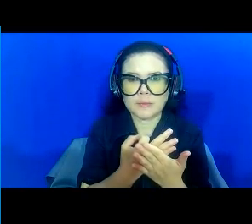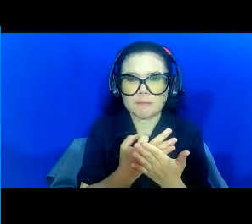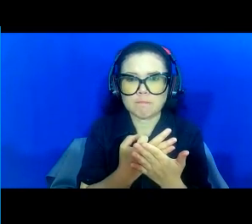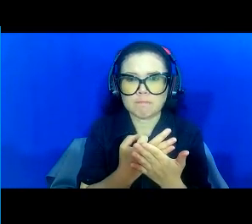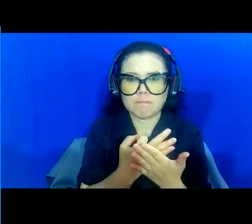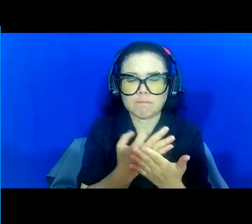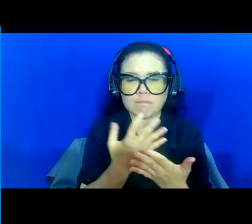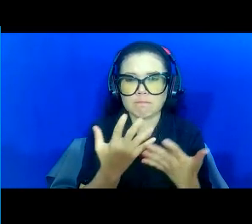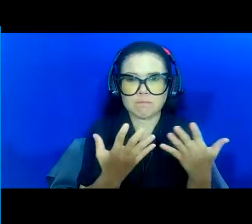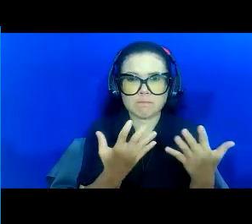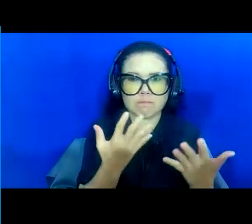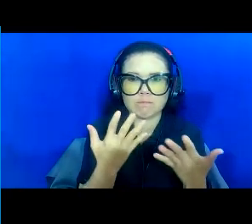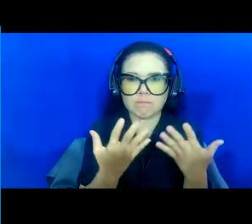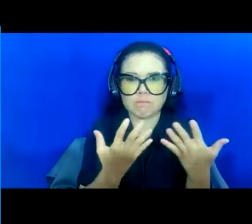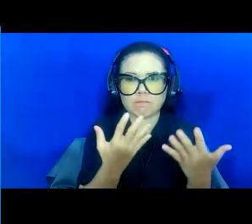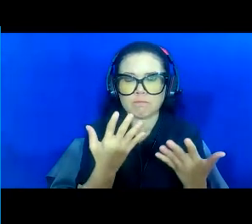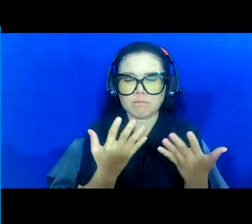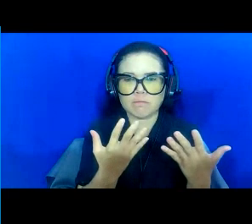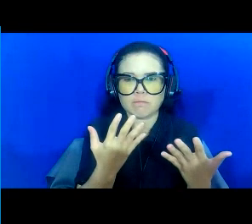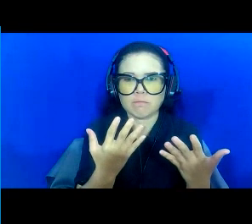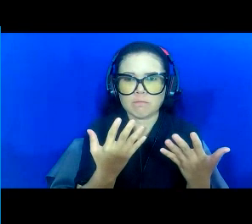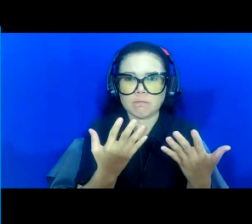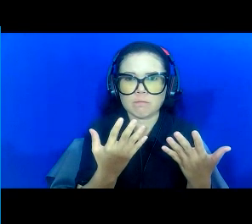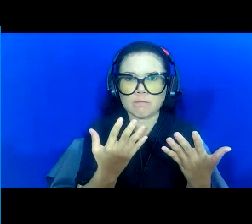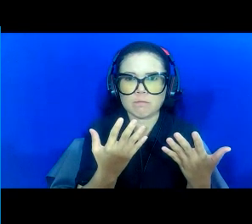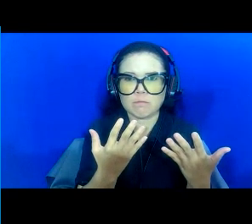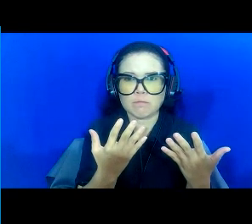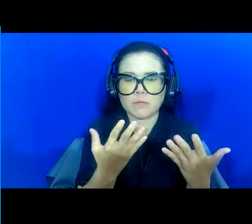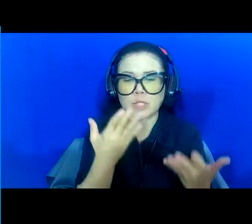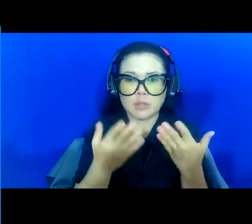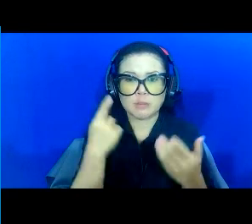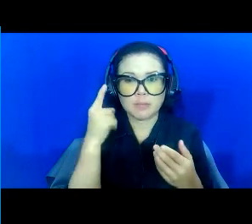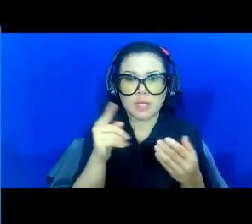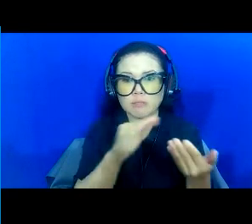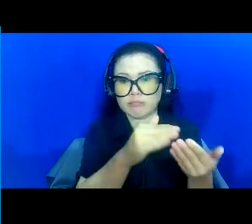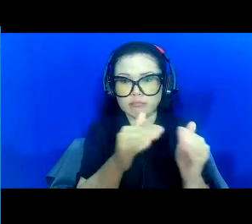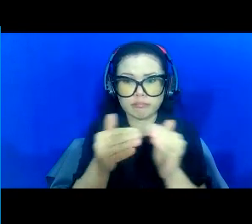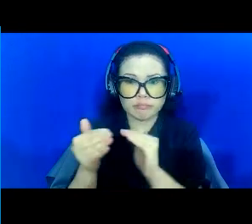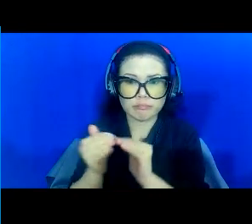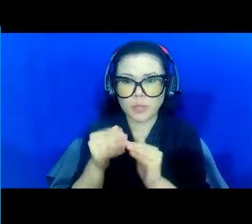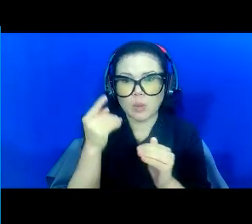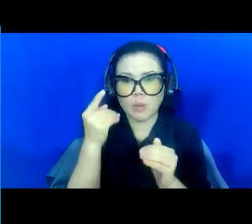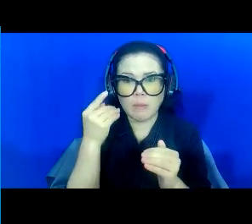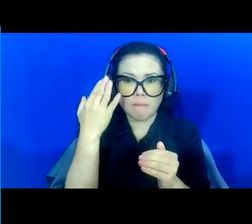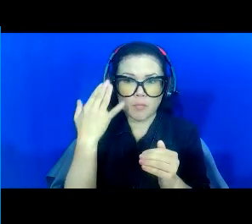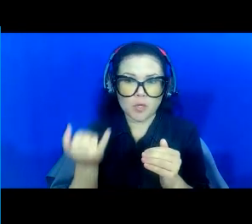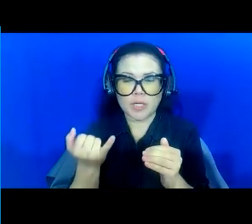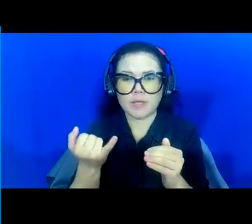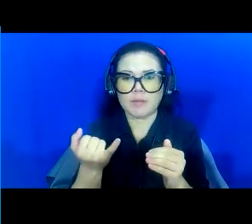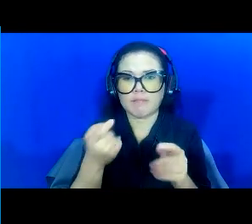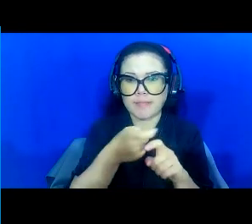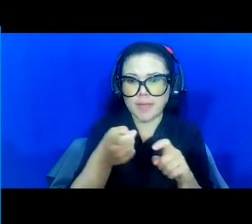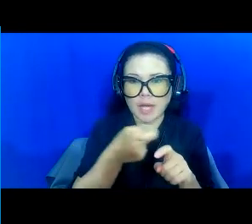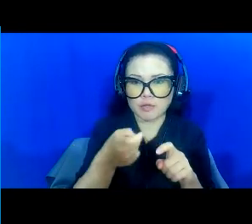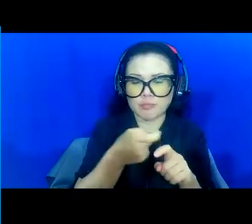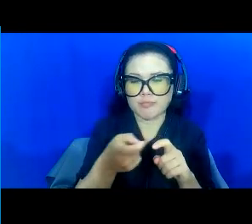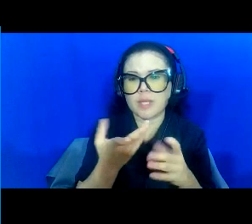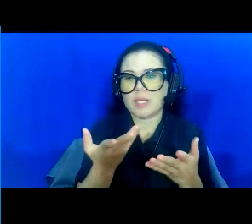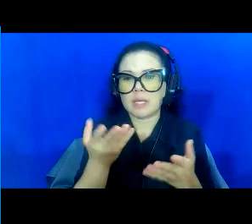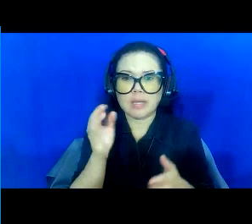pudiéramos decir, una subvención que se le da al municipio por el daño causado, ¿verdad? Que la aseguradora entendía que ese es